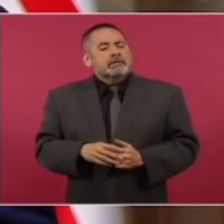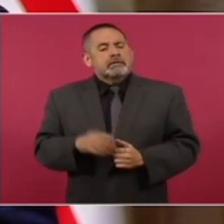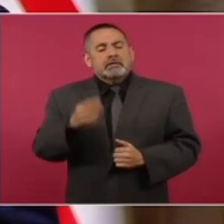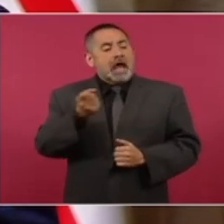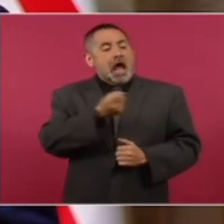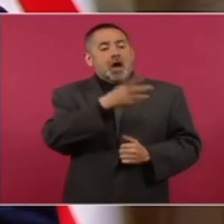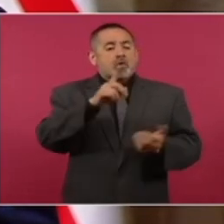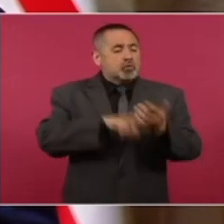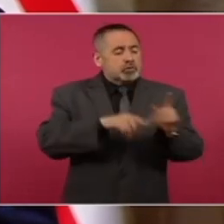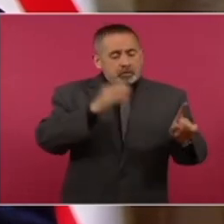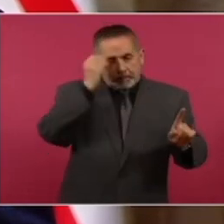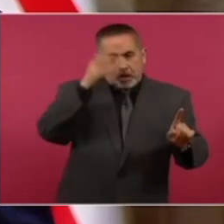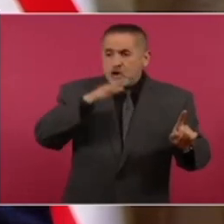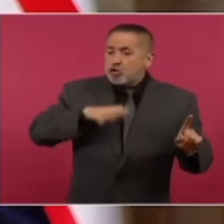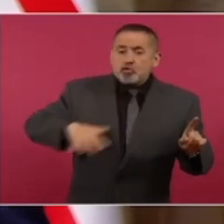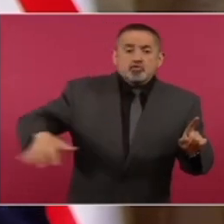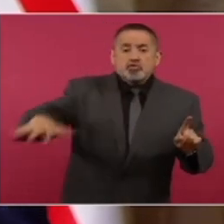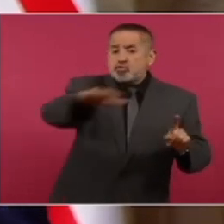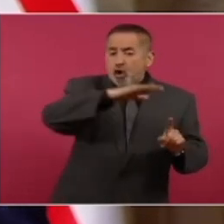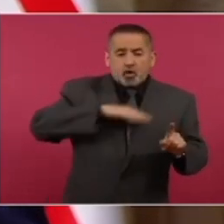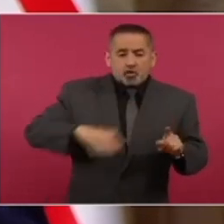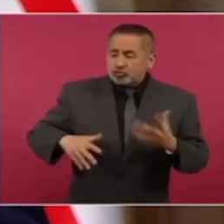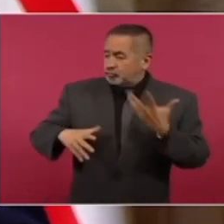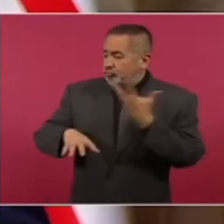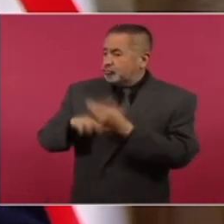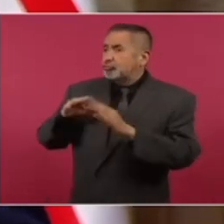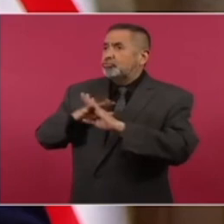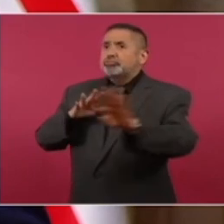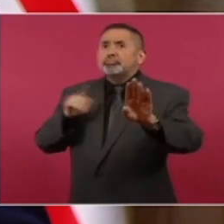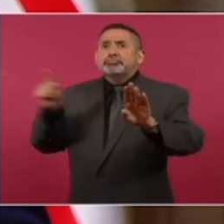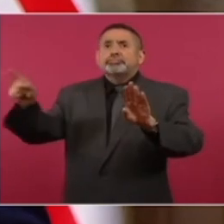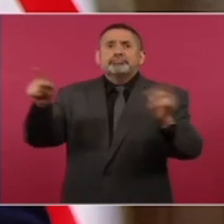se olvidan de que todos somos migrantes.